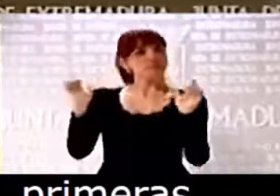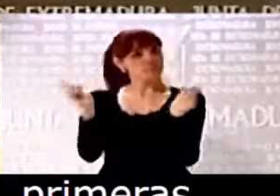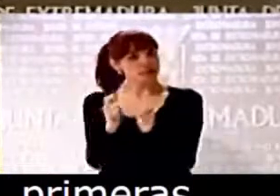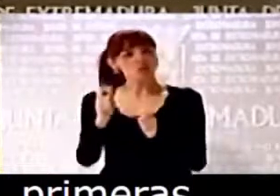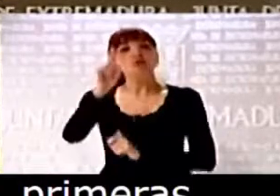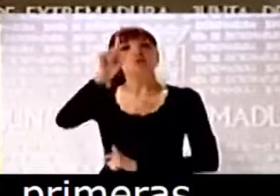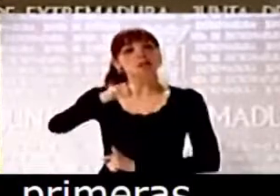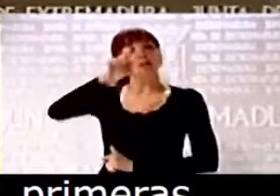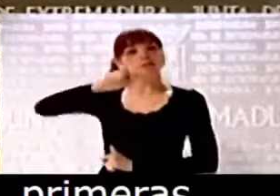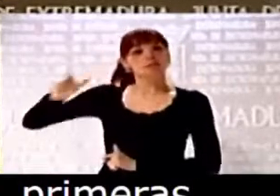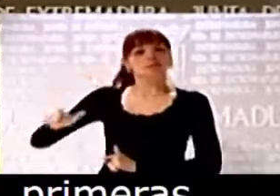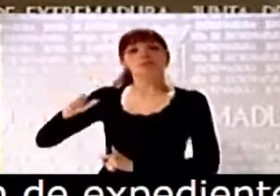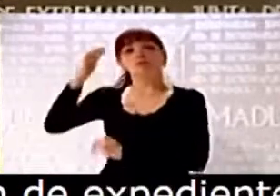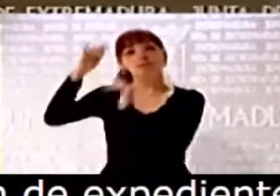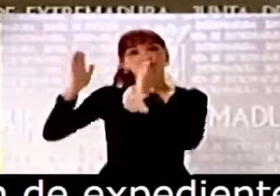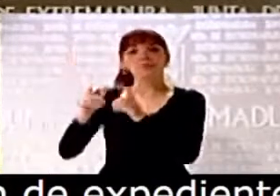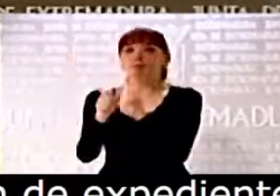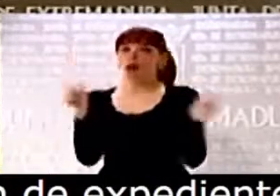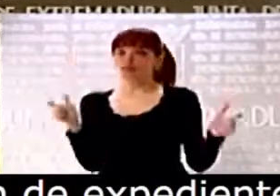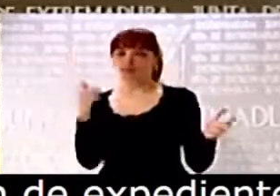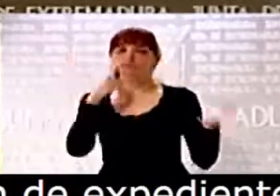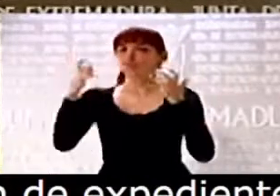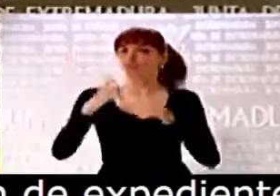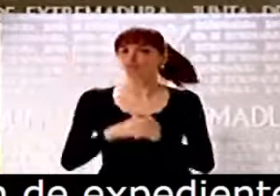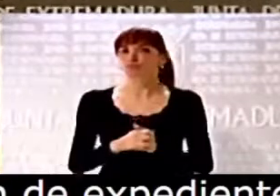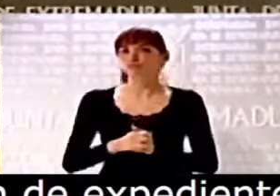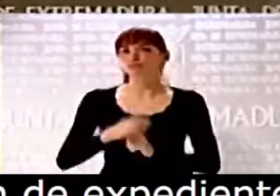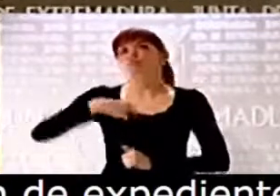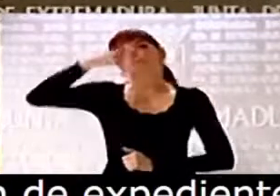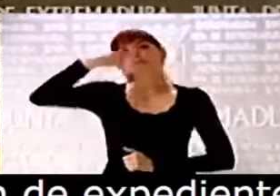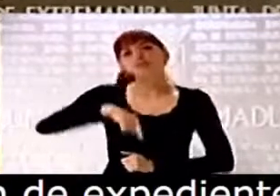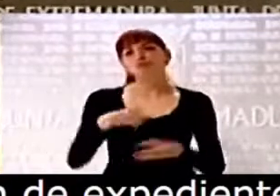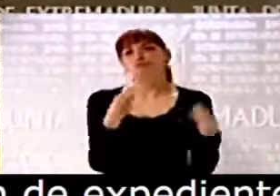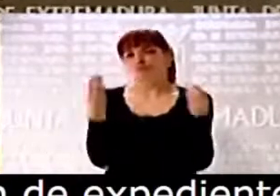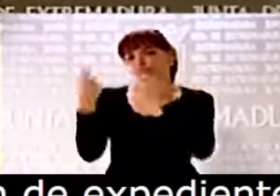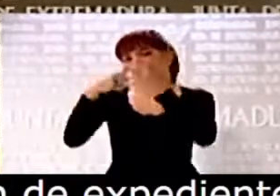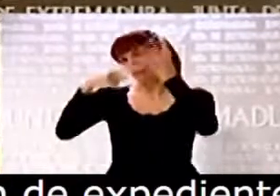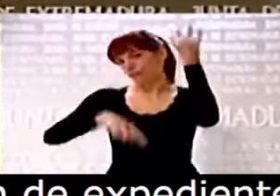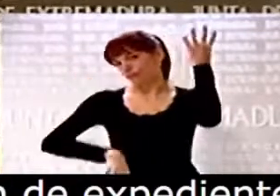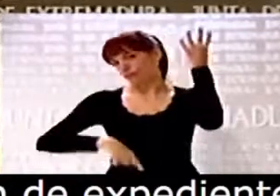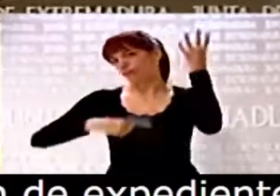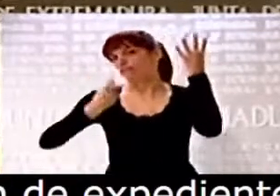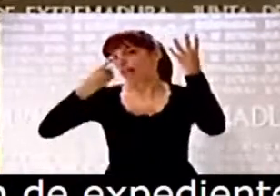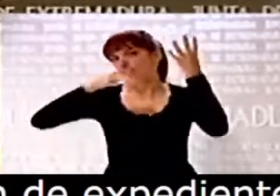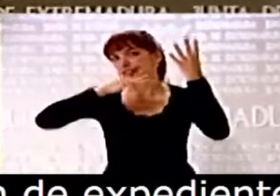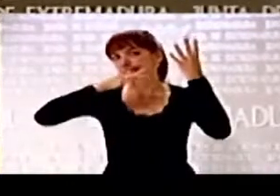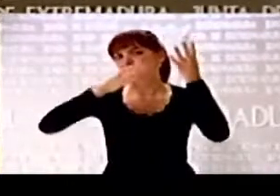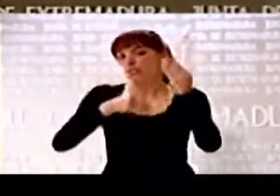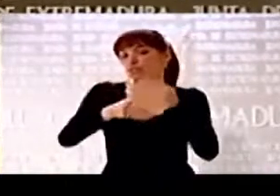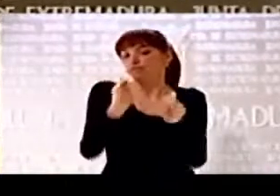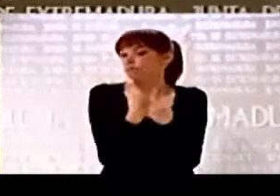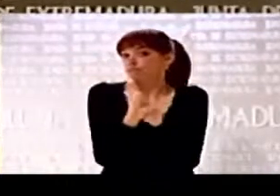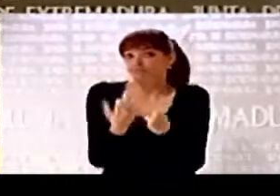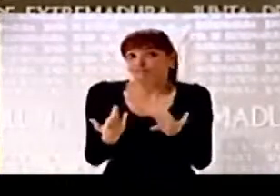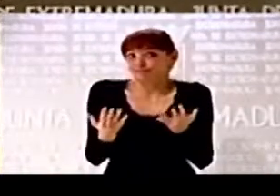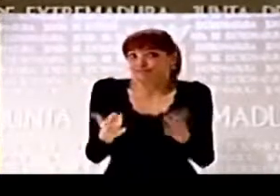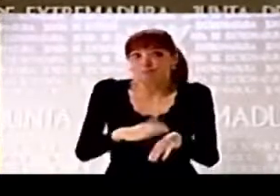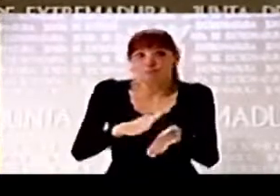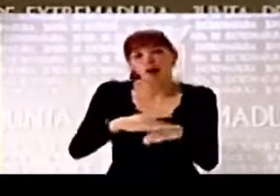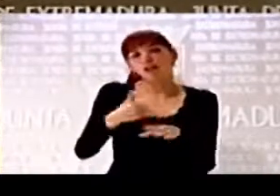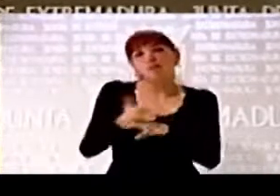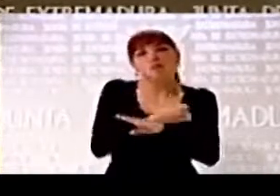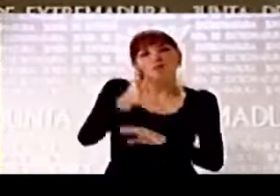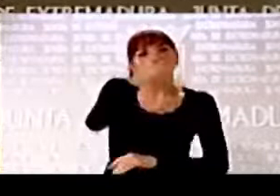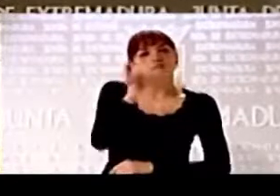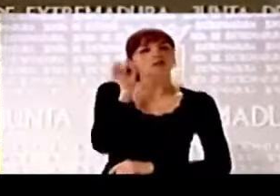las personas atendidas. Somos conscientes de que queda mucho por hacer y que debemos seguir trabajando para que ningún extremeño ni ninguna